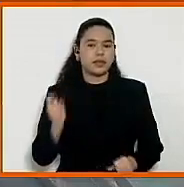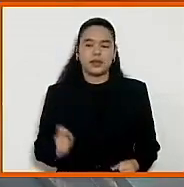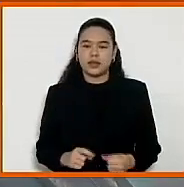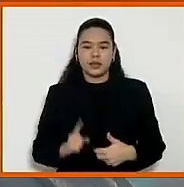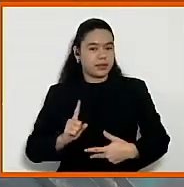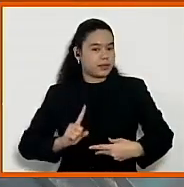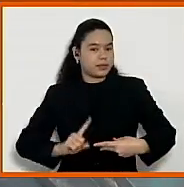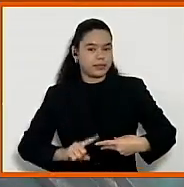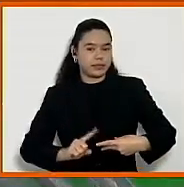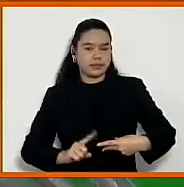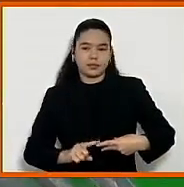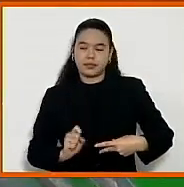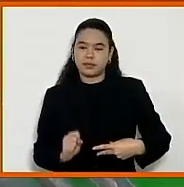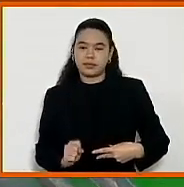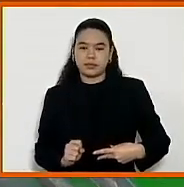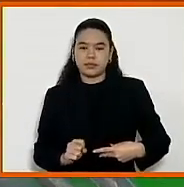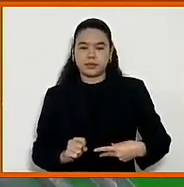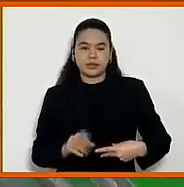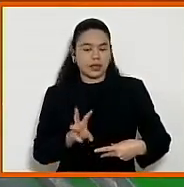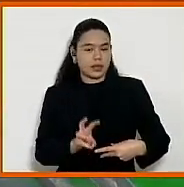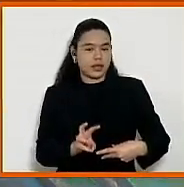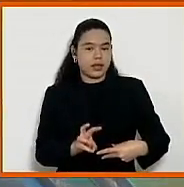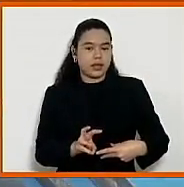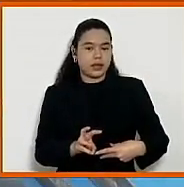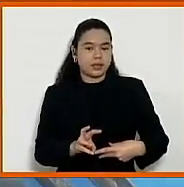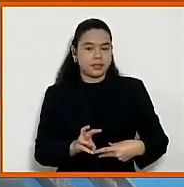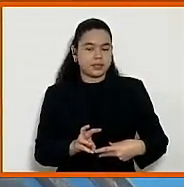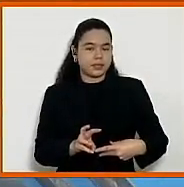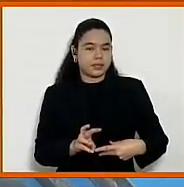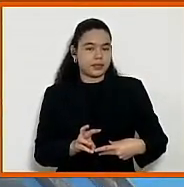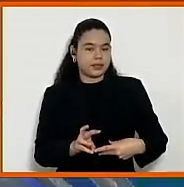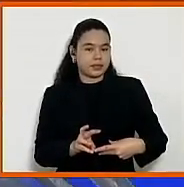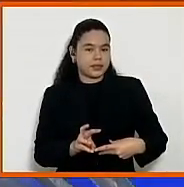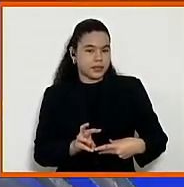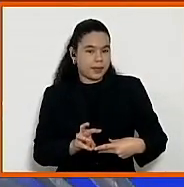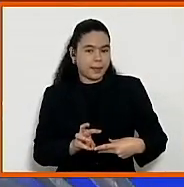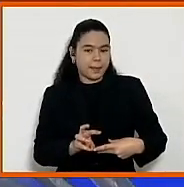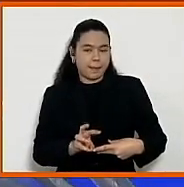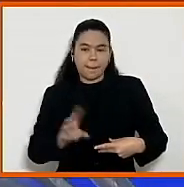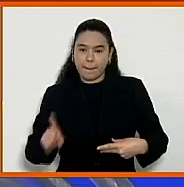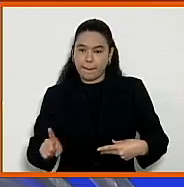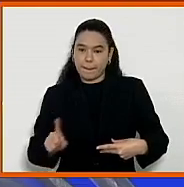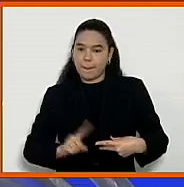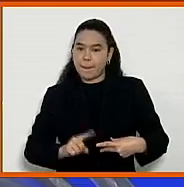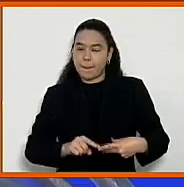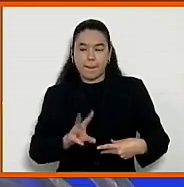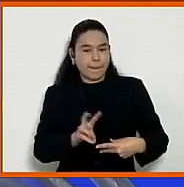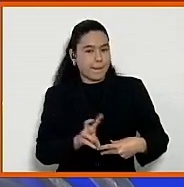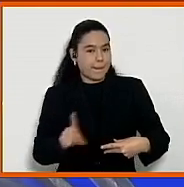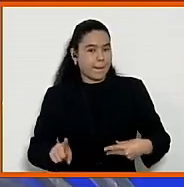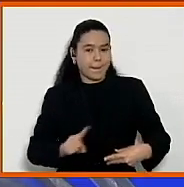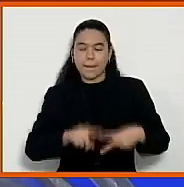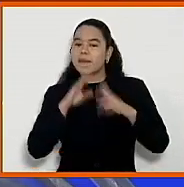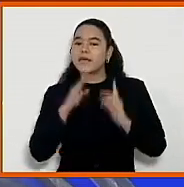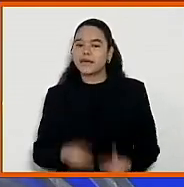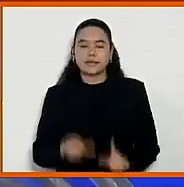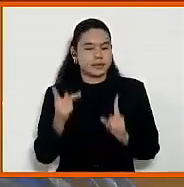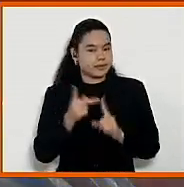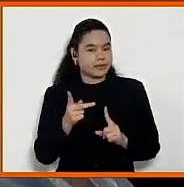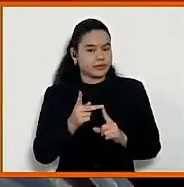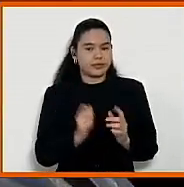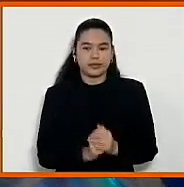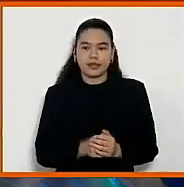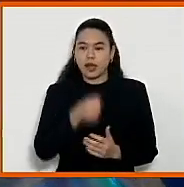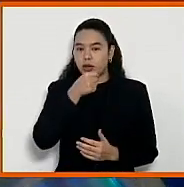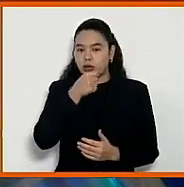primer dígito es el 6. Segundo dígito, suerte. El 1, primer número ganador, 61, con su catrachador